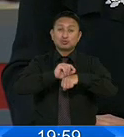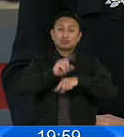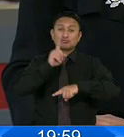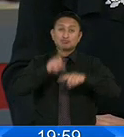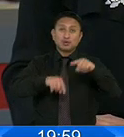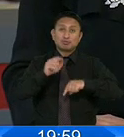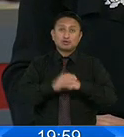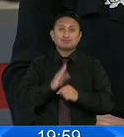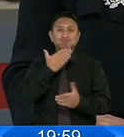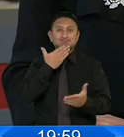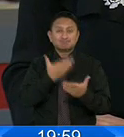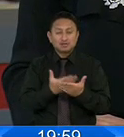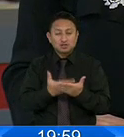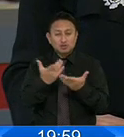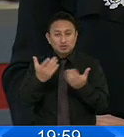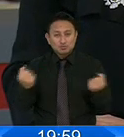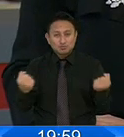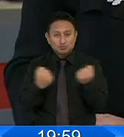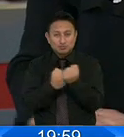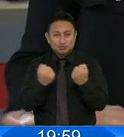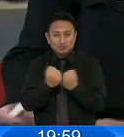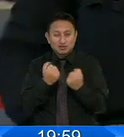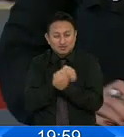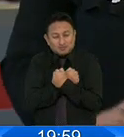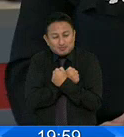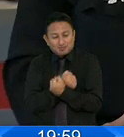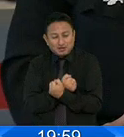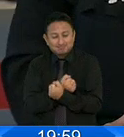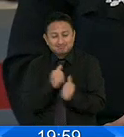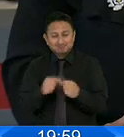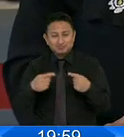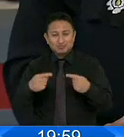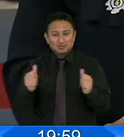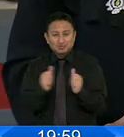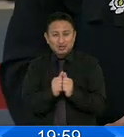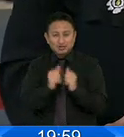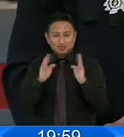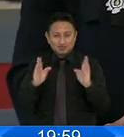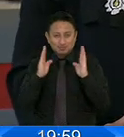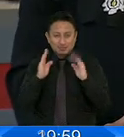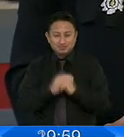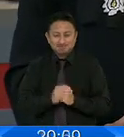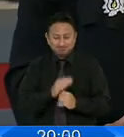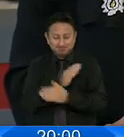televidentes. Gracias por su compañía, cariño, pero sobre todo, fiel sintonía. Un abrazo grande.